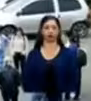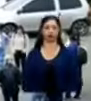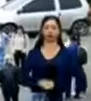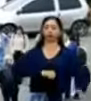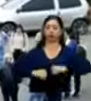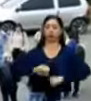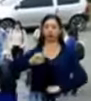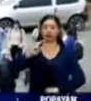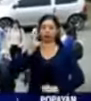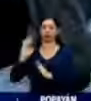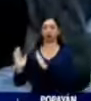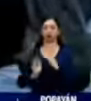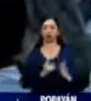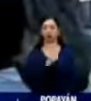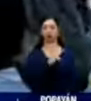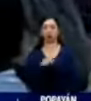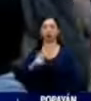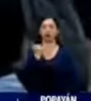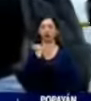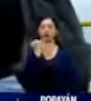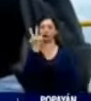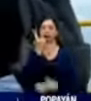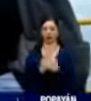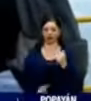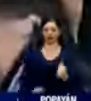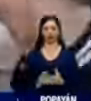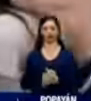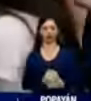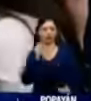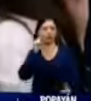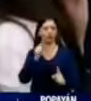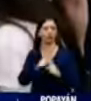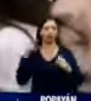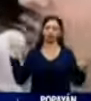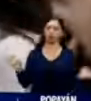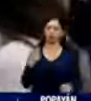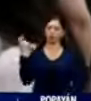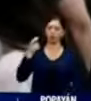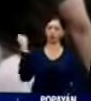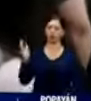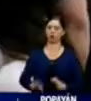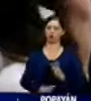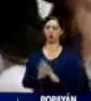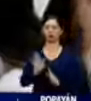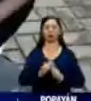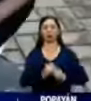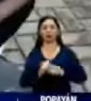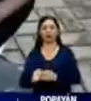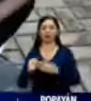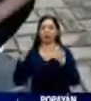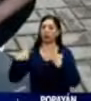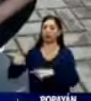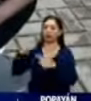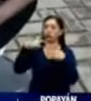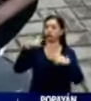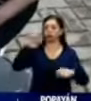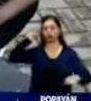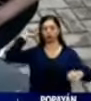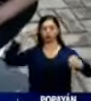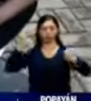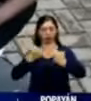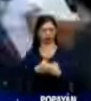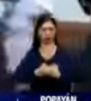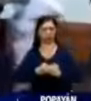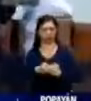Avanza la segunda fase del programa Valle Bilingüe, cuyo objetivo es impulsar la profesionalización de los guías turísticos de la región en alianza